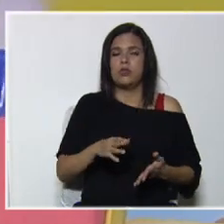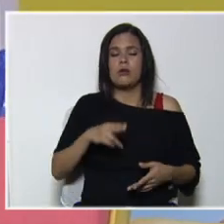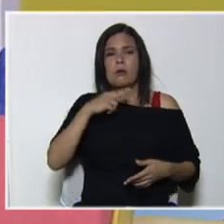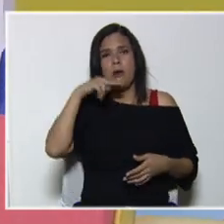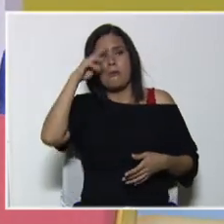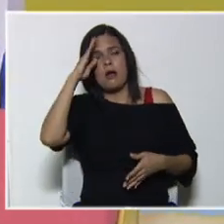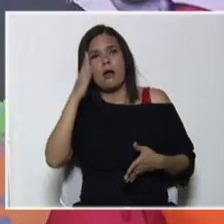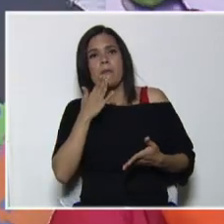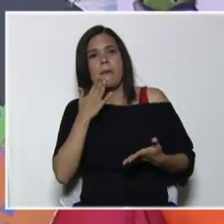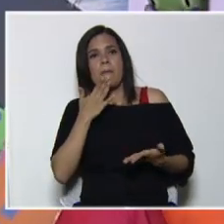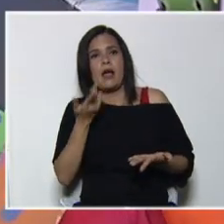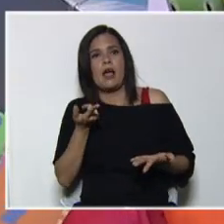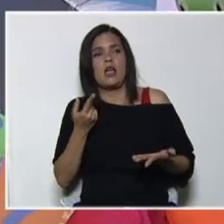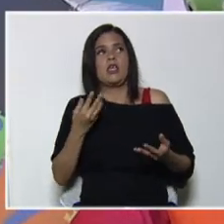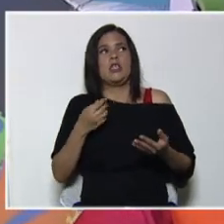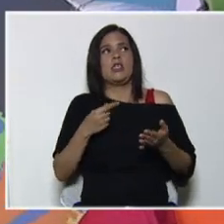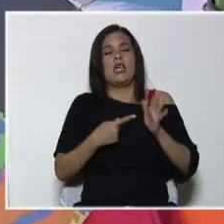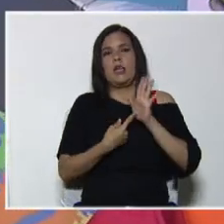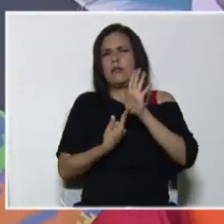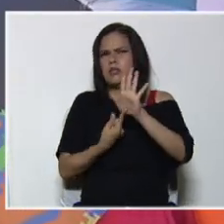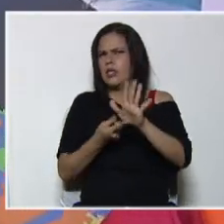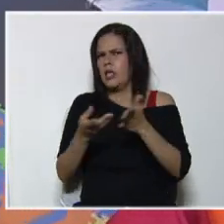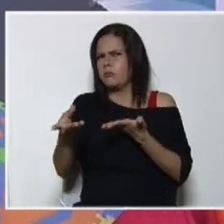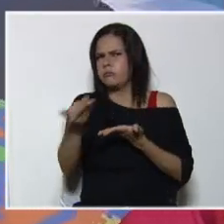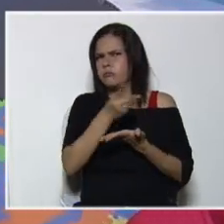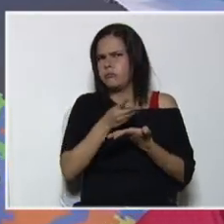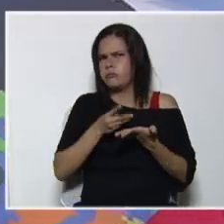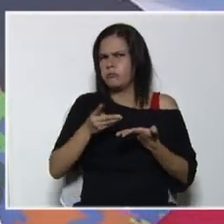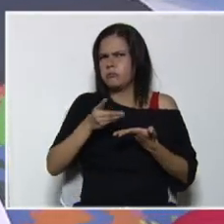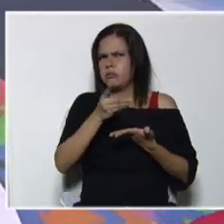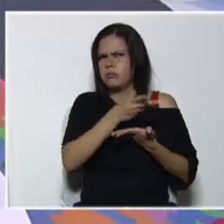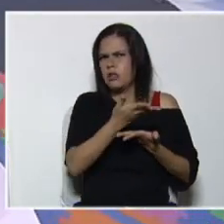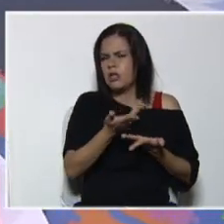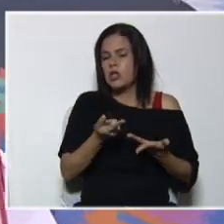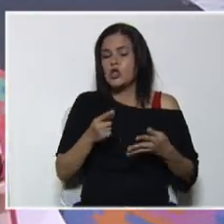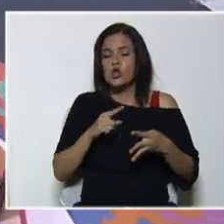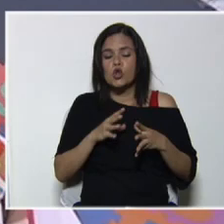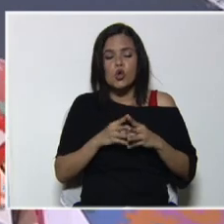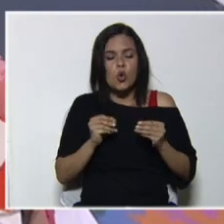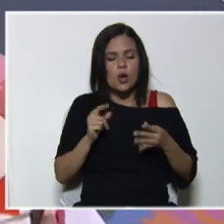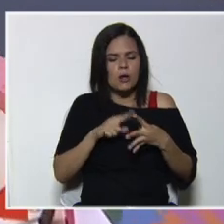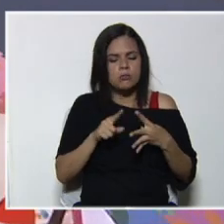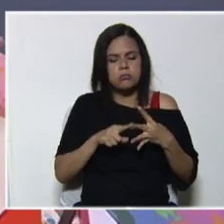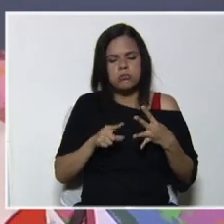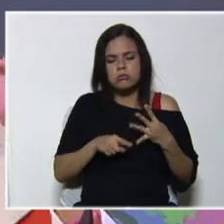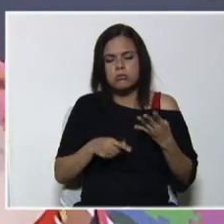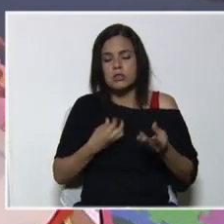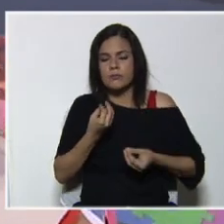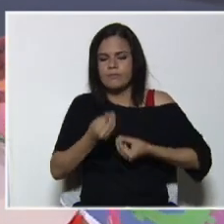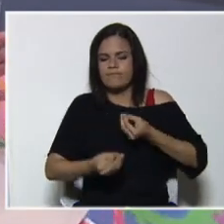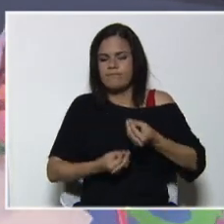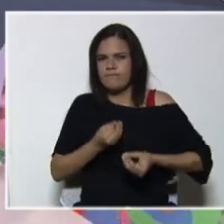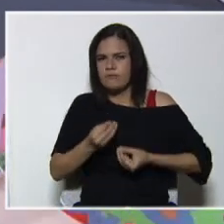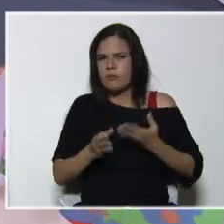representar gráficamente los sucesos de los acontecimientos que fueron sucediendo en casa para decorar la